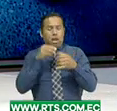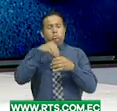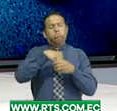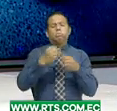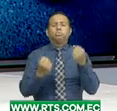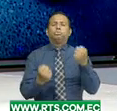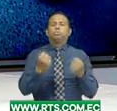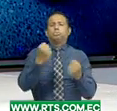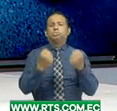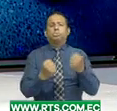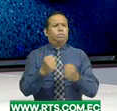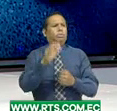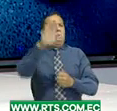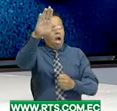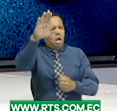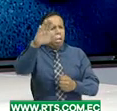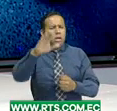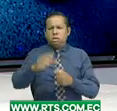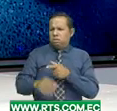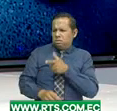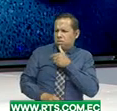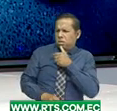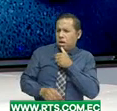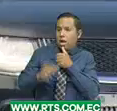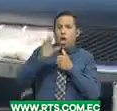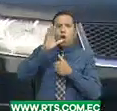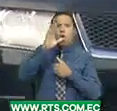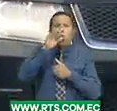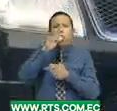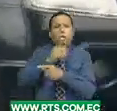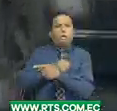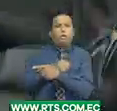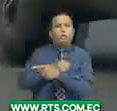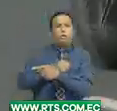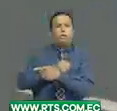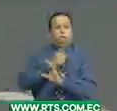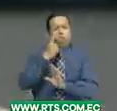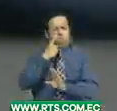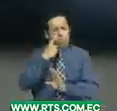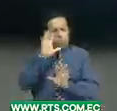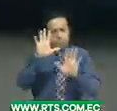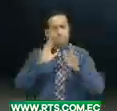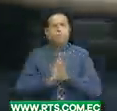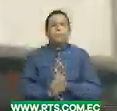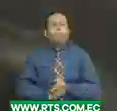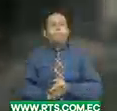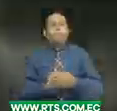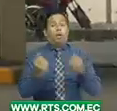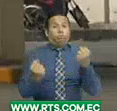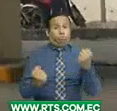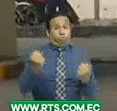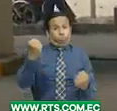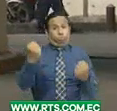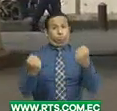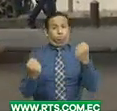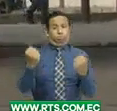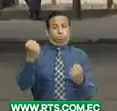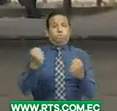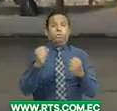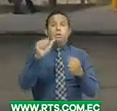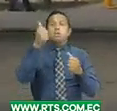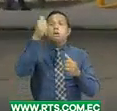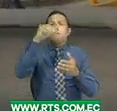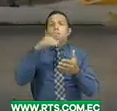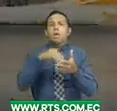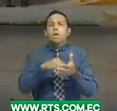personas vestidas de vigilantes. Lo único cierto es que los 10.000 celulares de alta gama